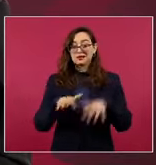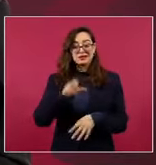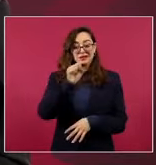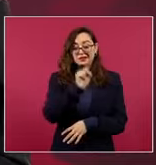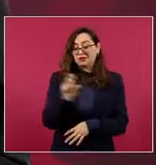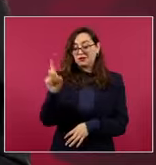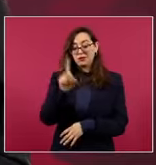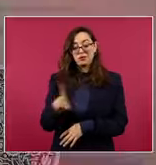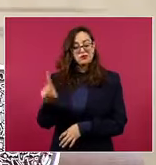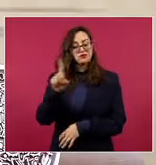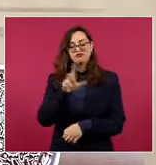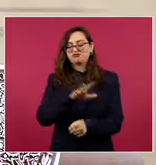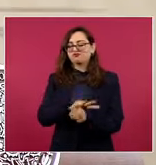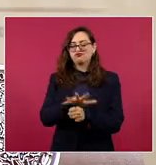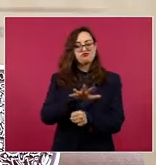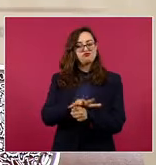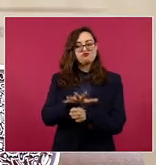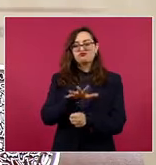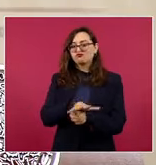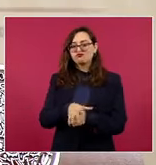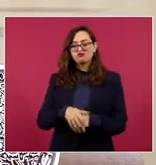semana y